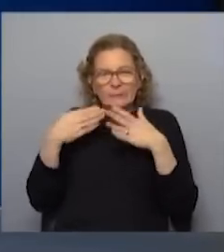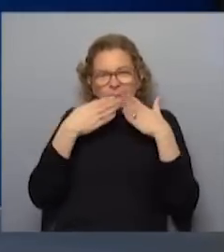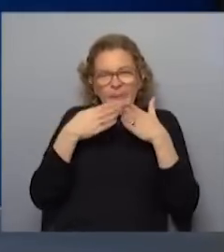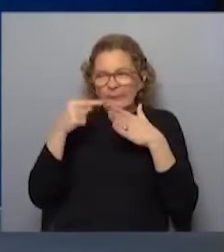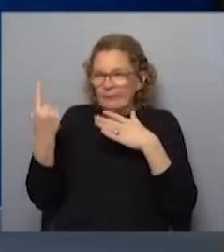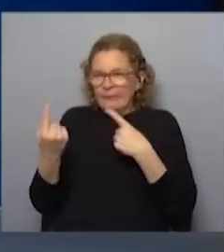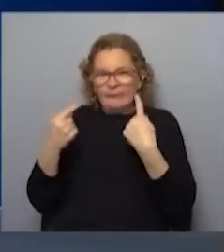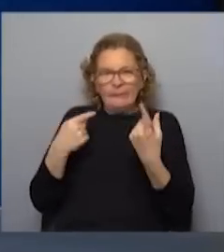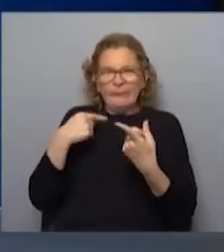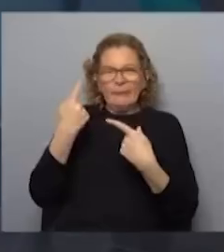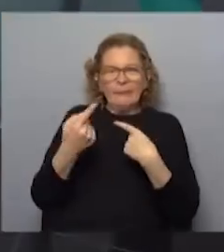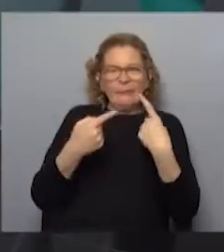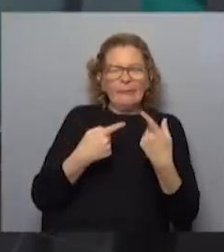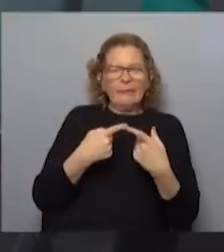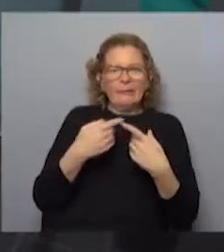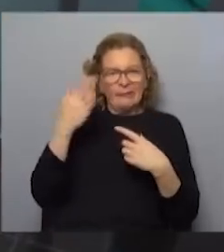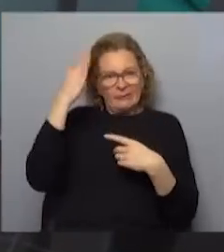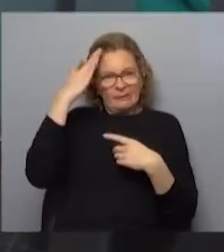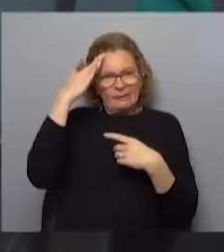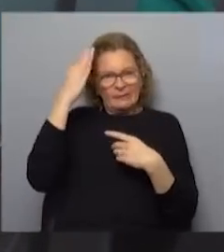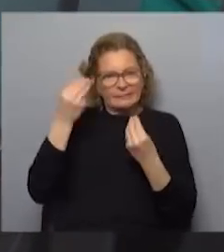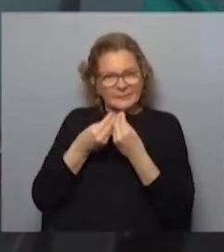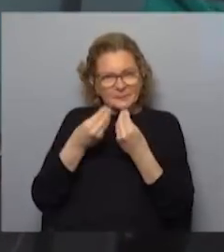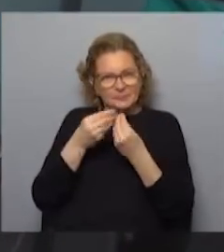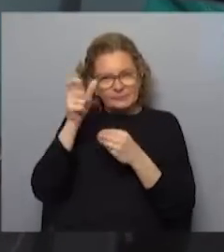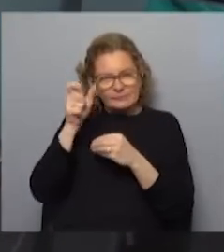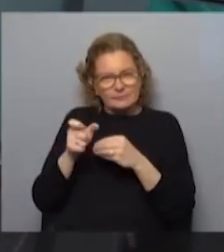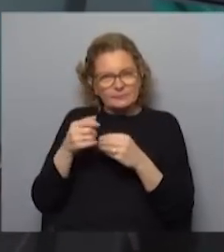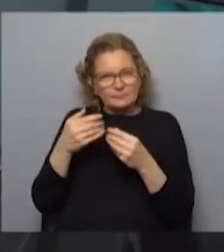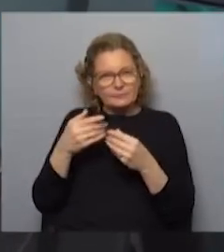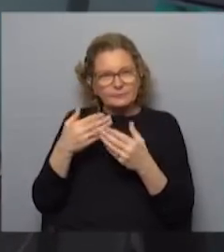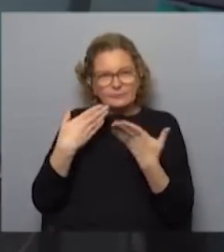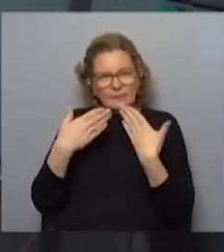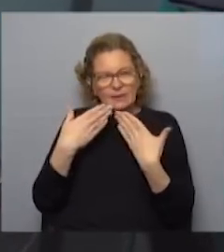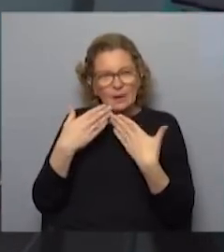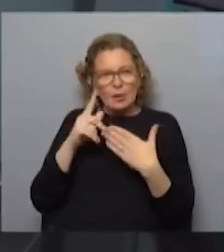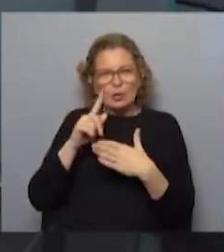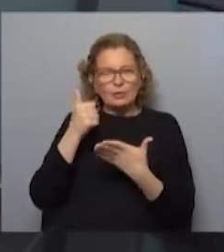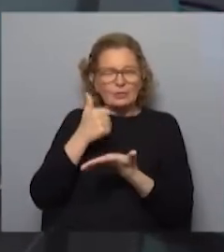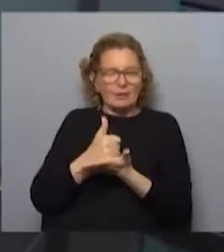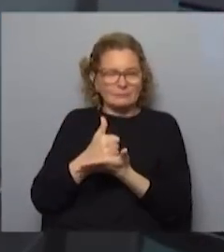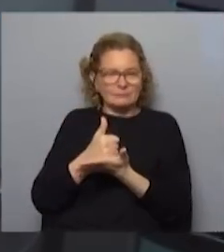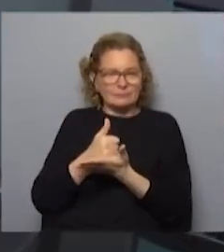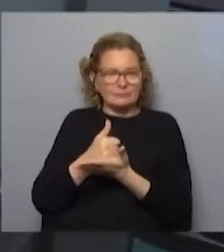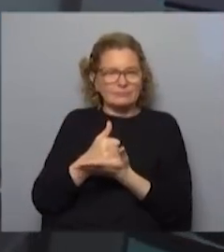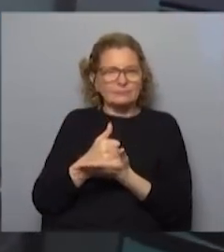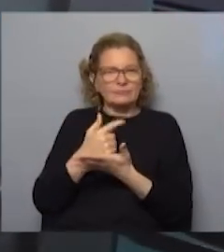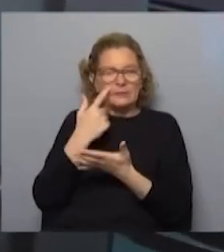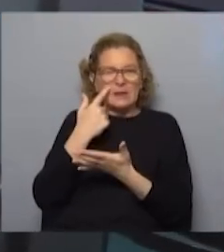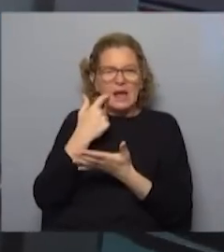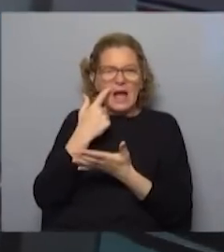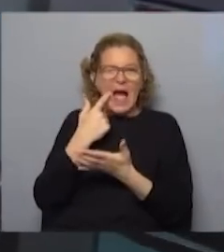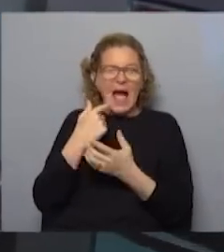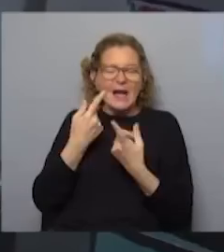con unos o con otros Sabiendo de que ya muchas de las personas que se hablan no existe no están Entonces